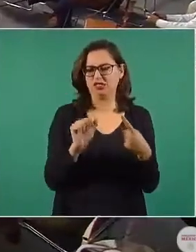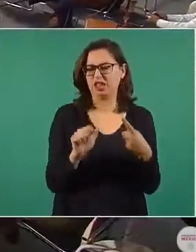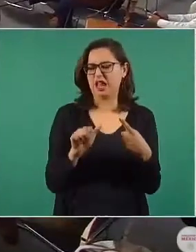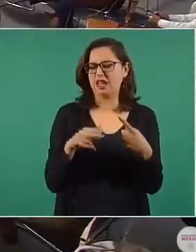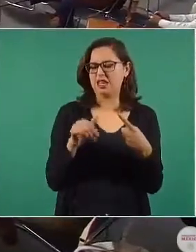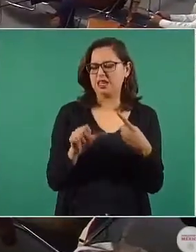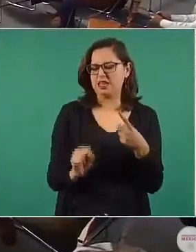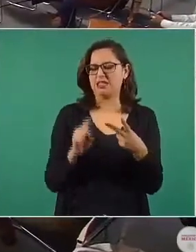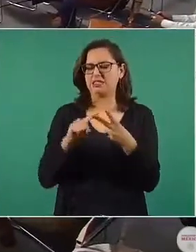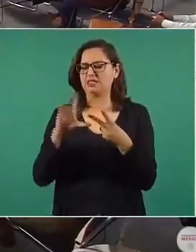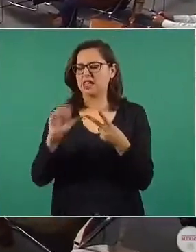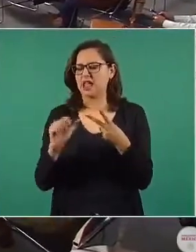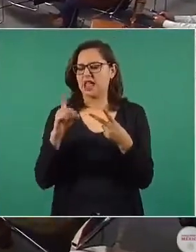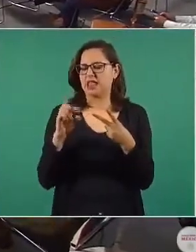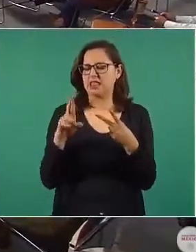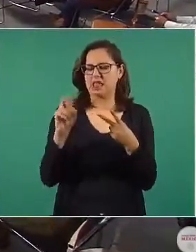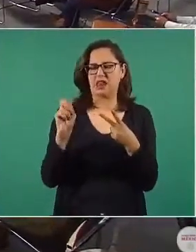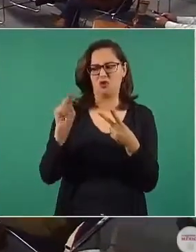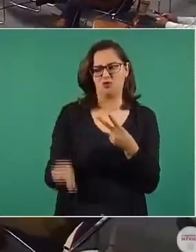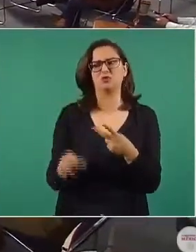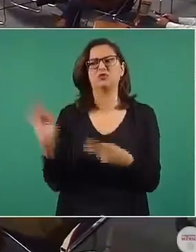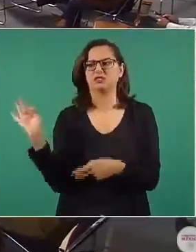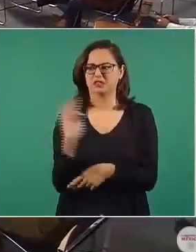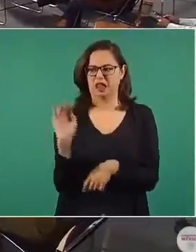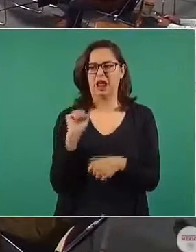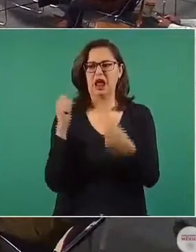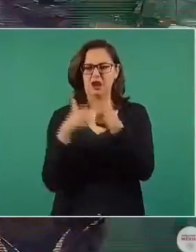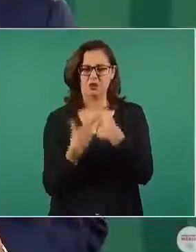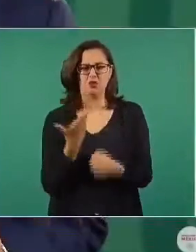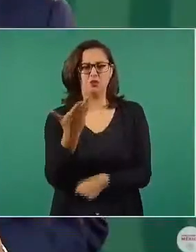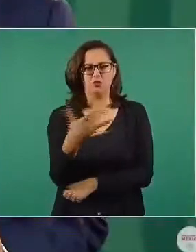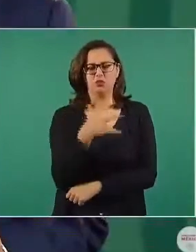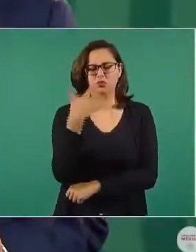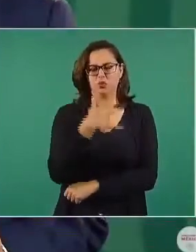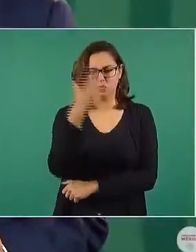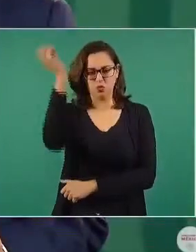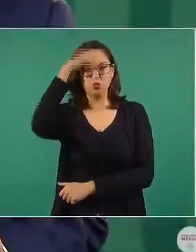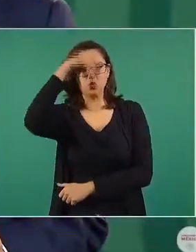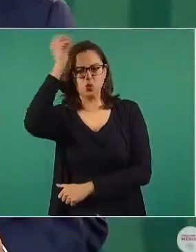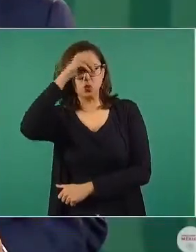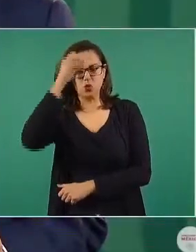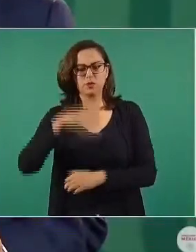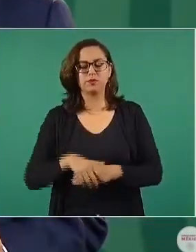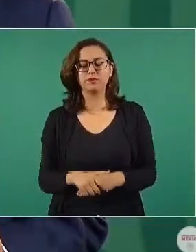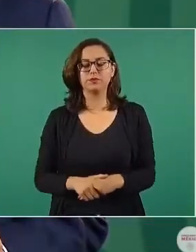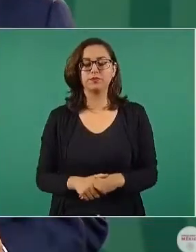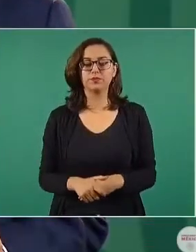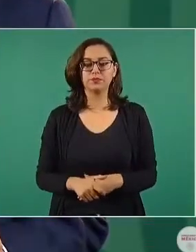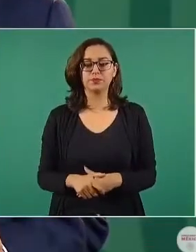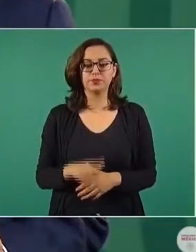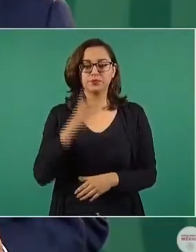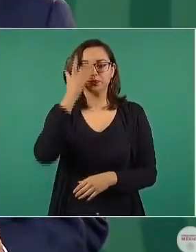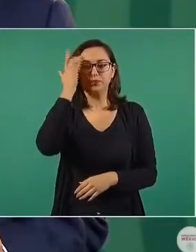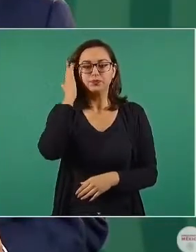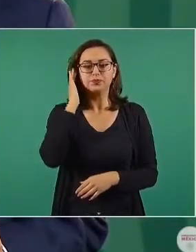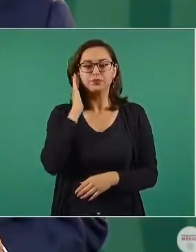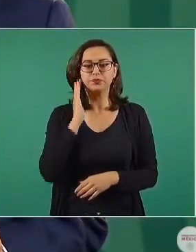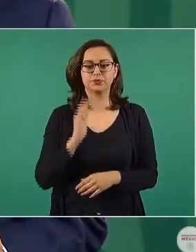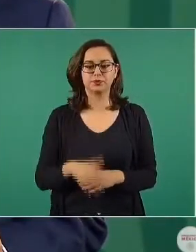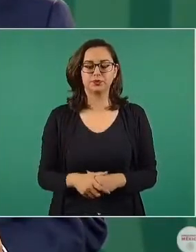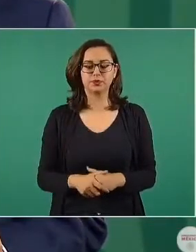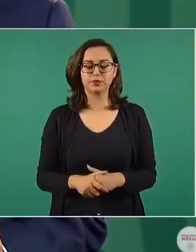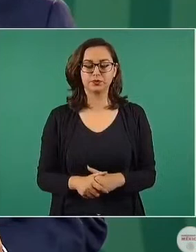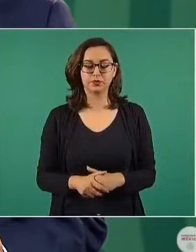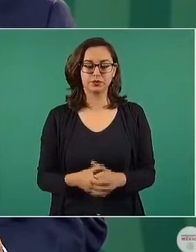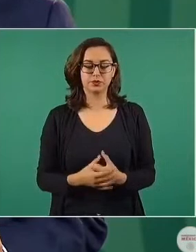qué opina de esta situación? Sería pues mi primer tema. Es una licitación del gobierno